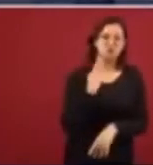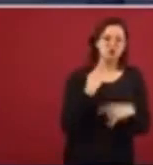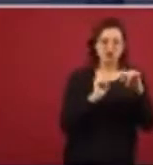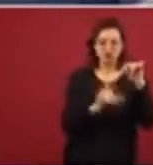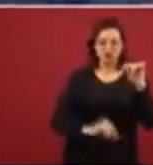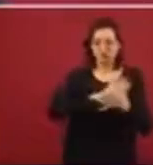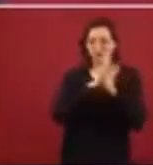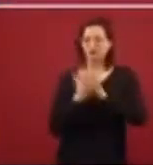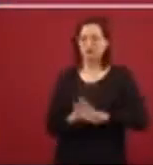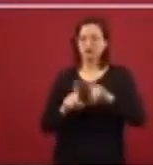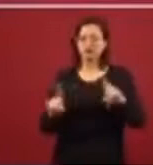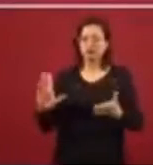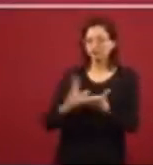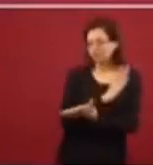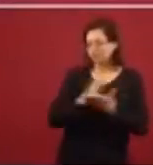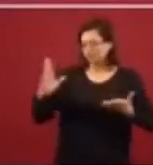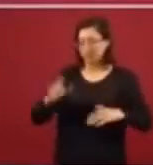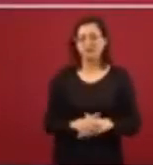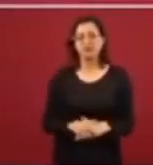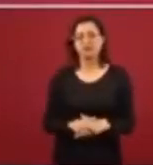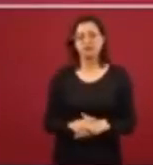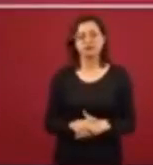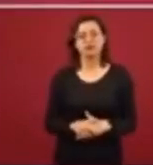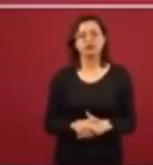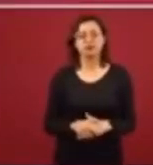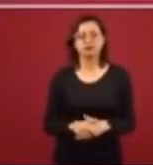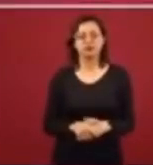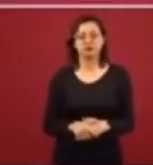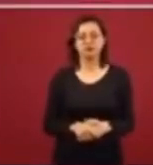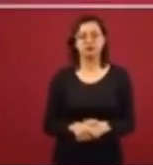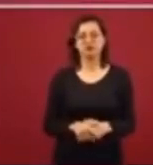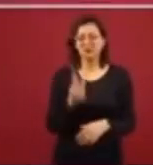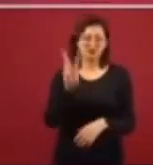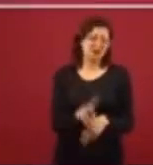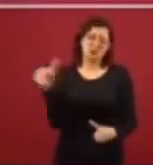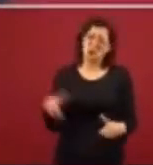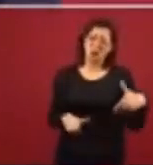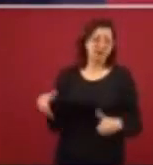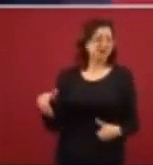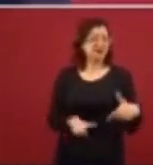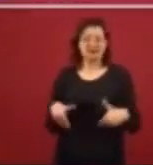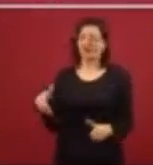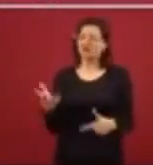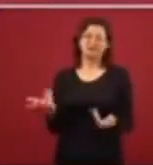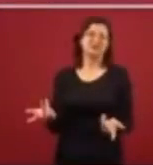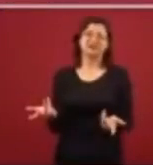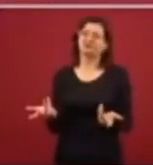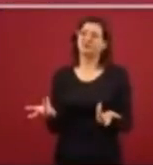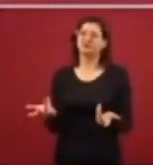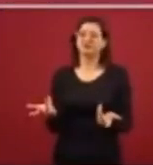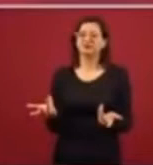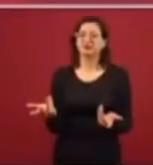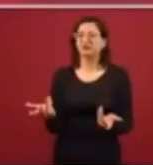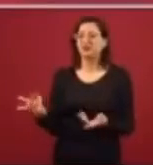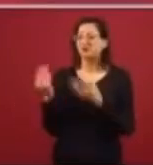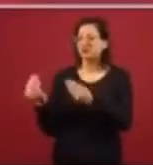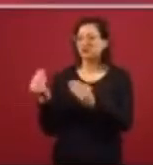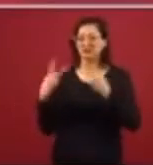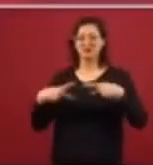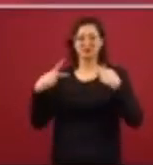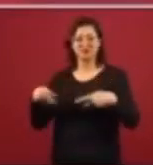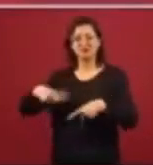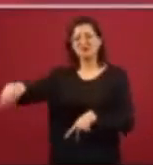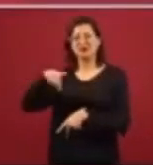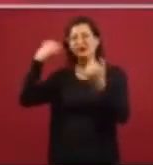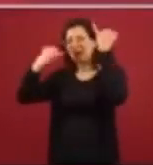distintas. Y es muy latoso el que muchos estén anclados en